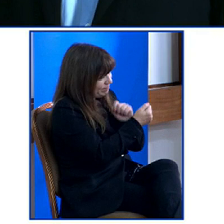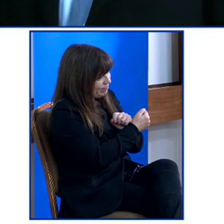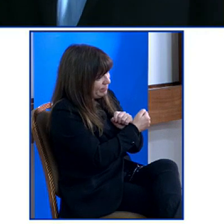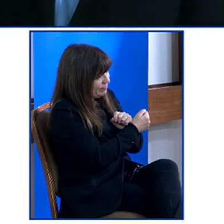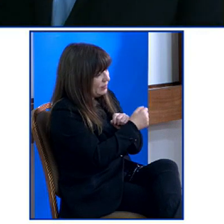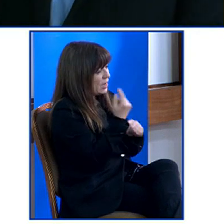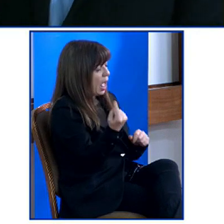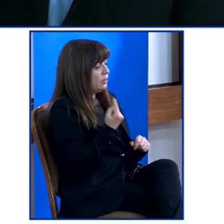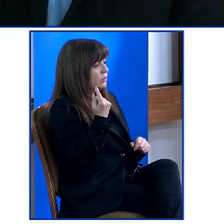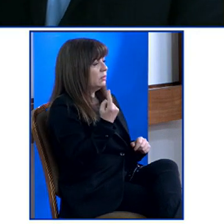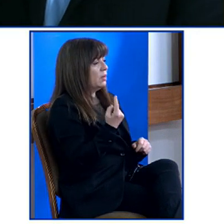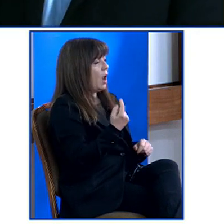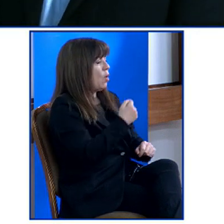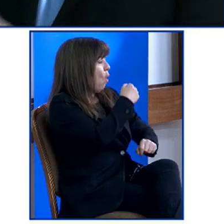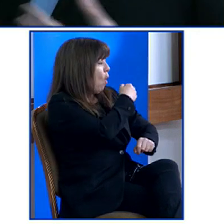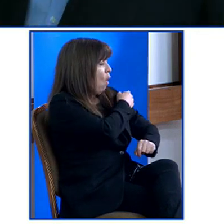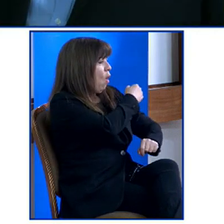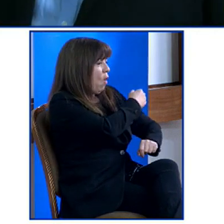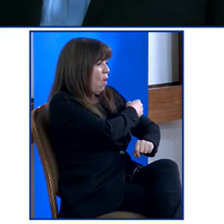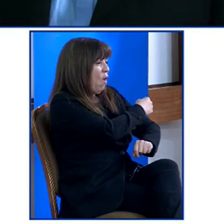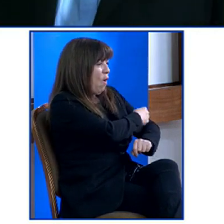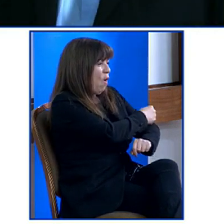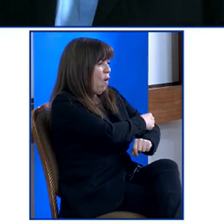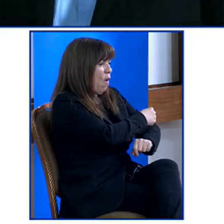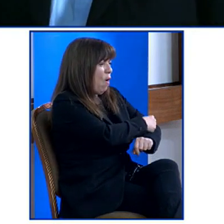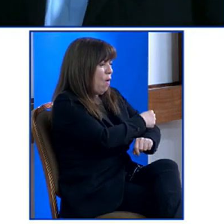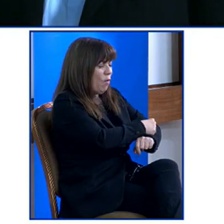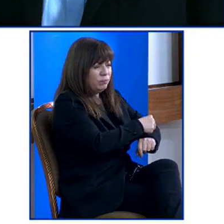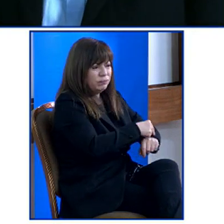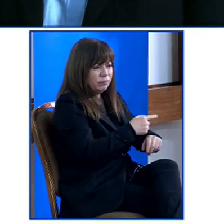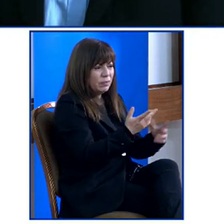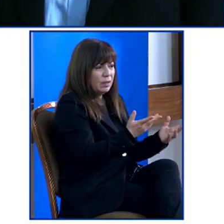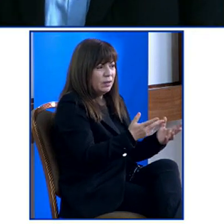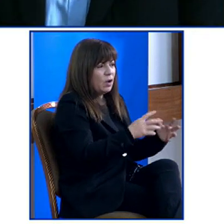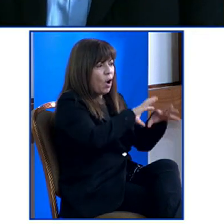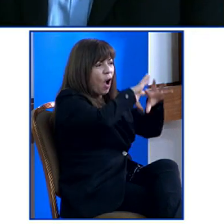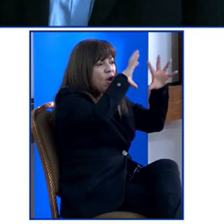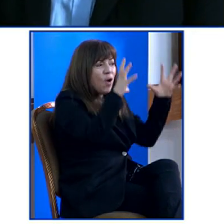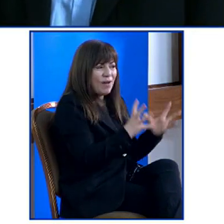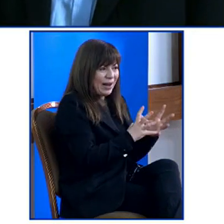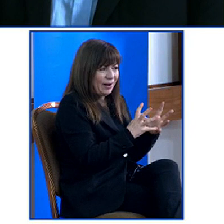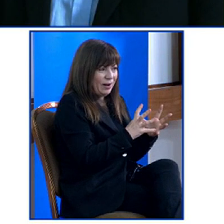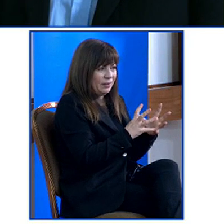regional, por zona climática y, en términos ya más generales, a nivel global.